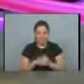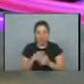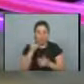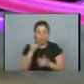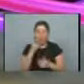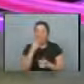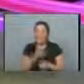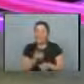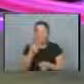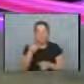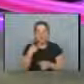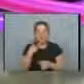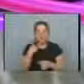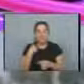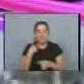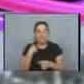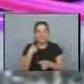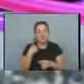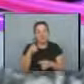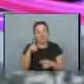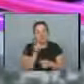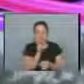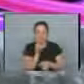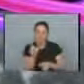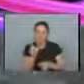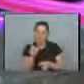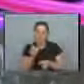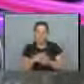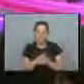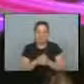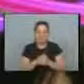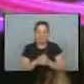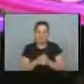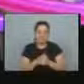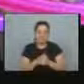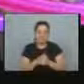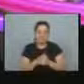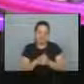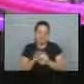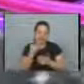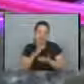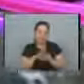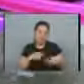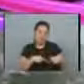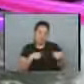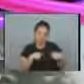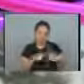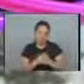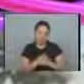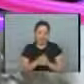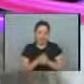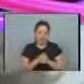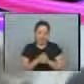Chile, estoy con mi prima Penelo Pezones, te amamos, muchas gracias de los pezones grandes. Mari con